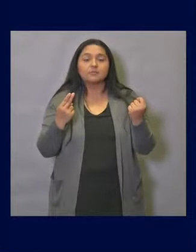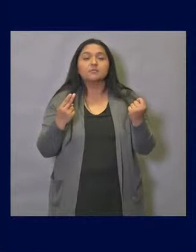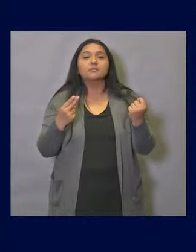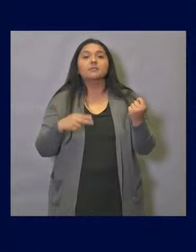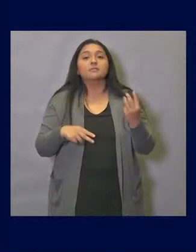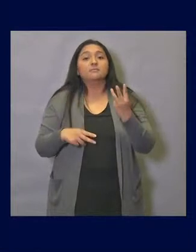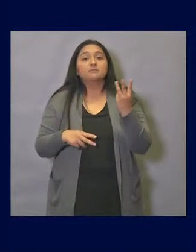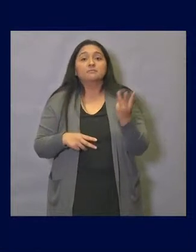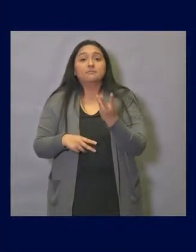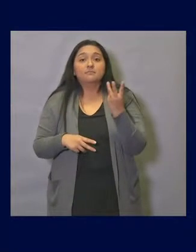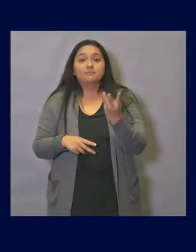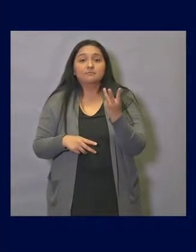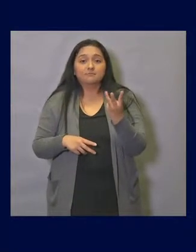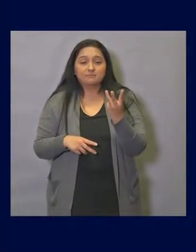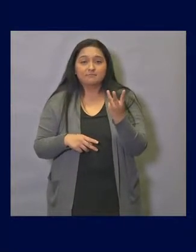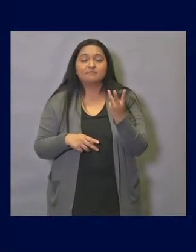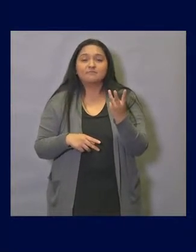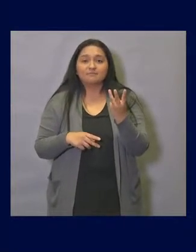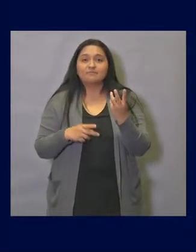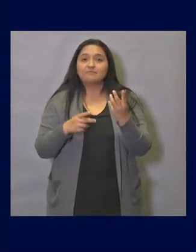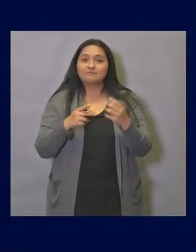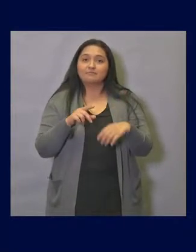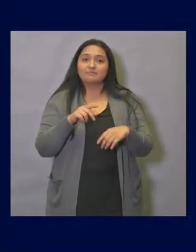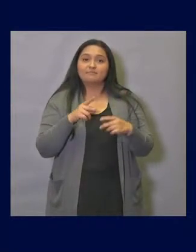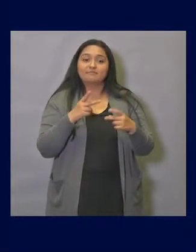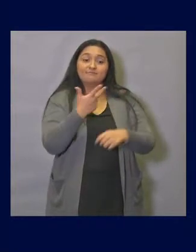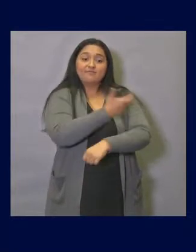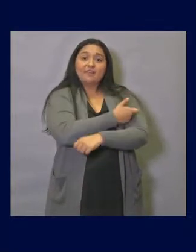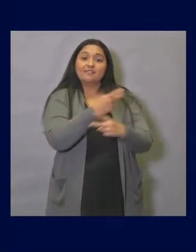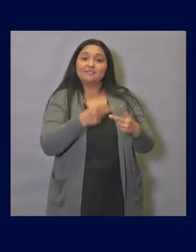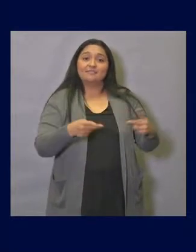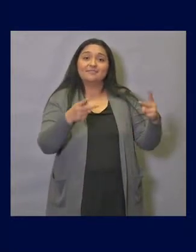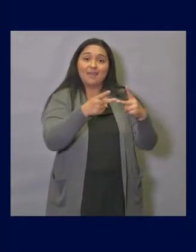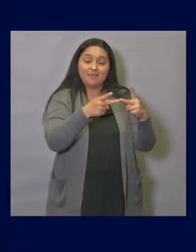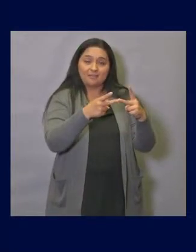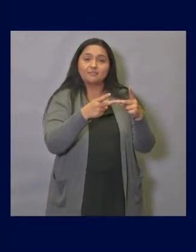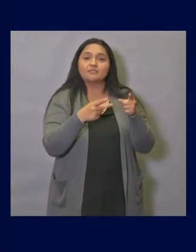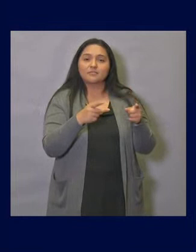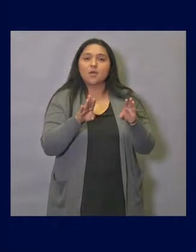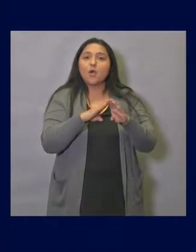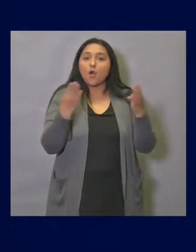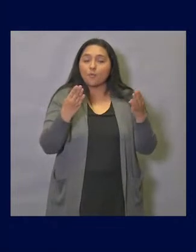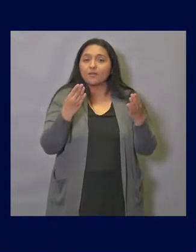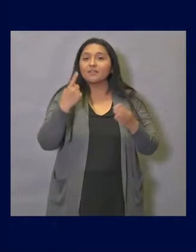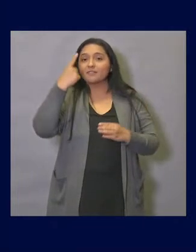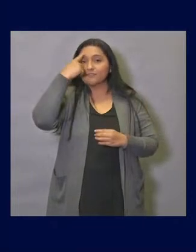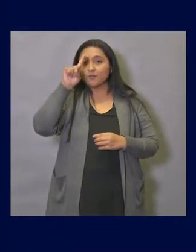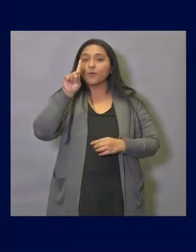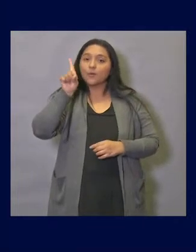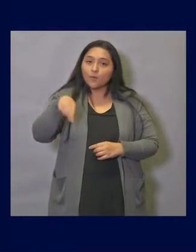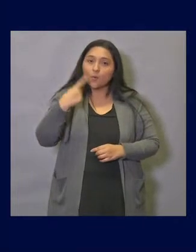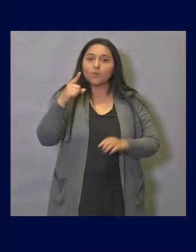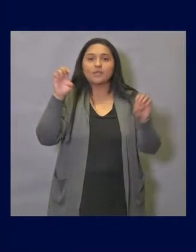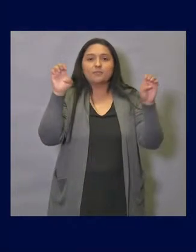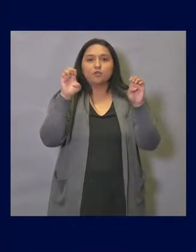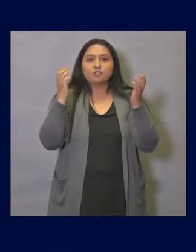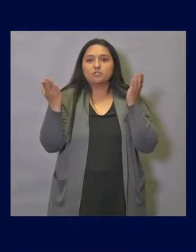las citas de los centros de vacunación estarán disponibles para las personas que trabajan en el sector de servicios de